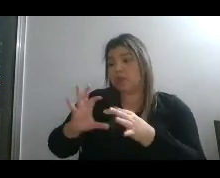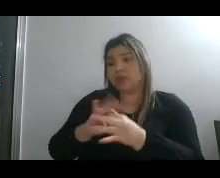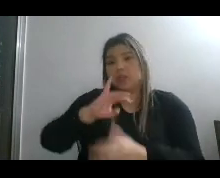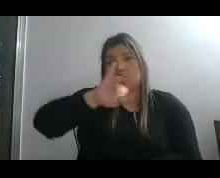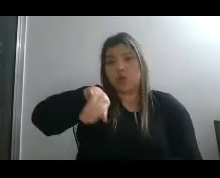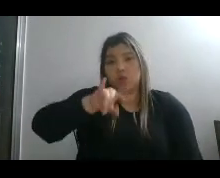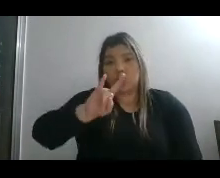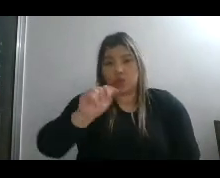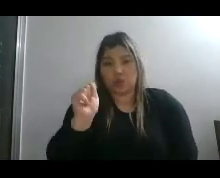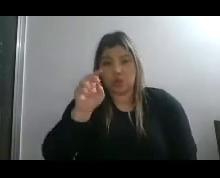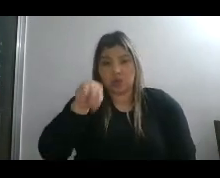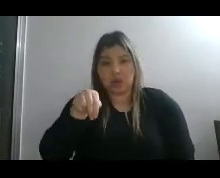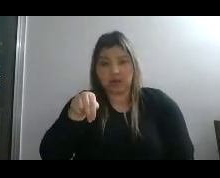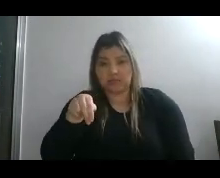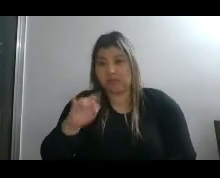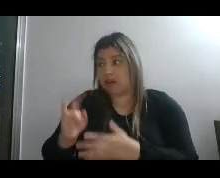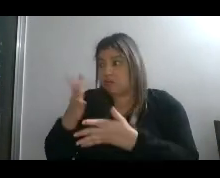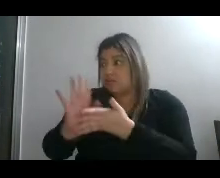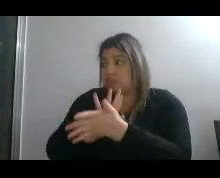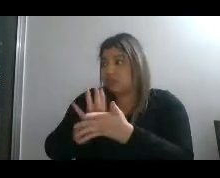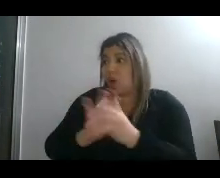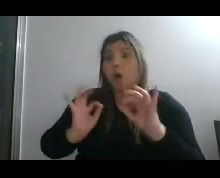por terminado el evento.